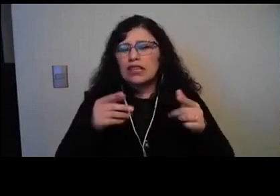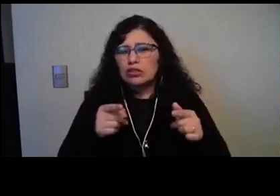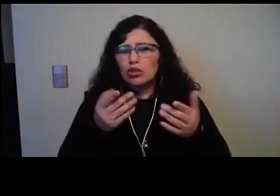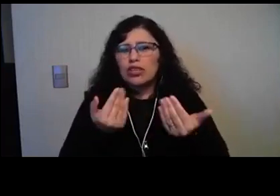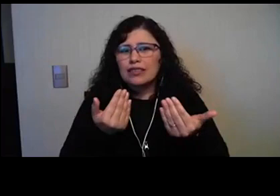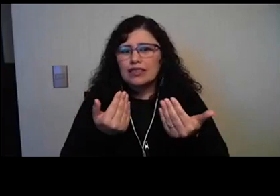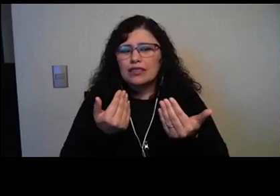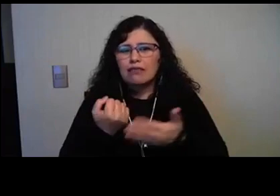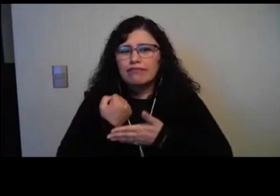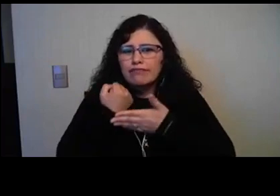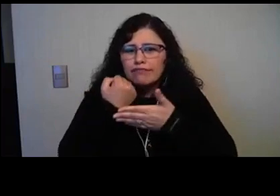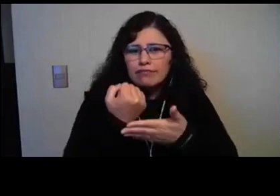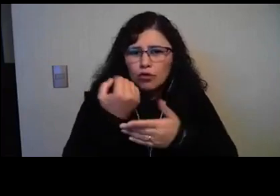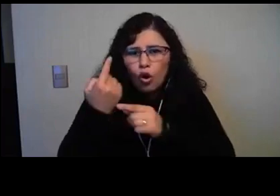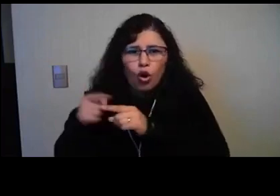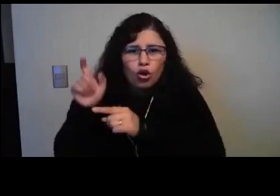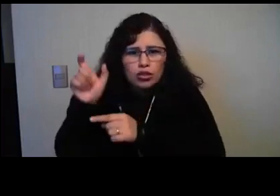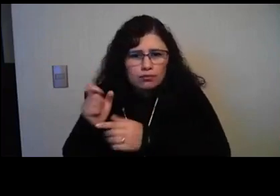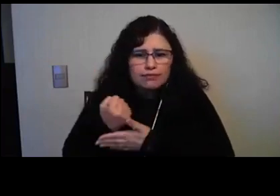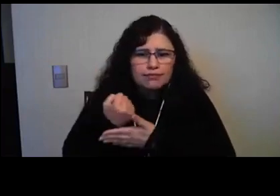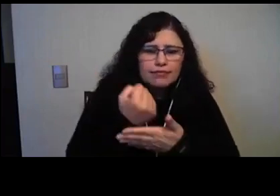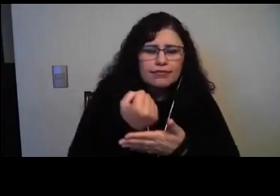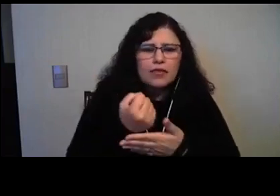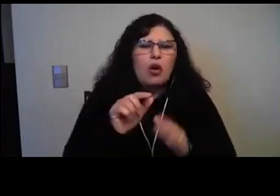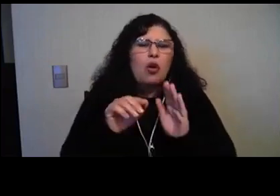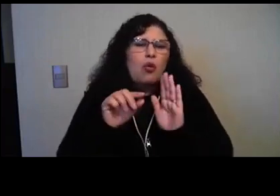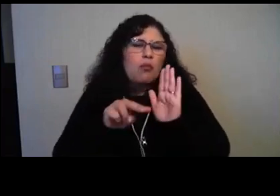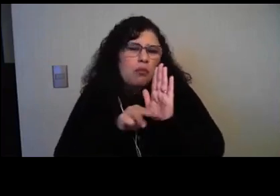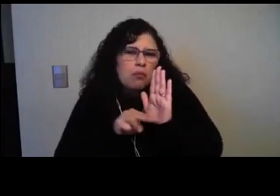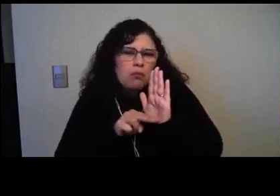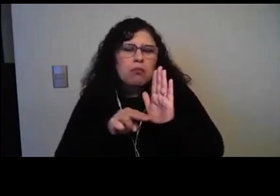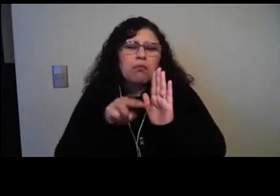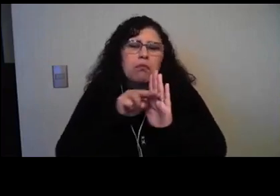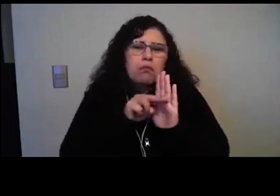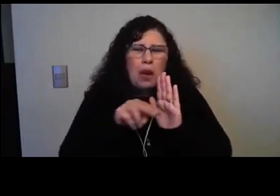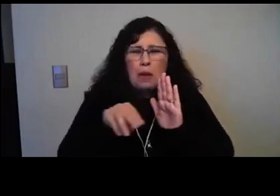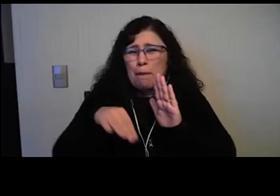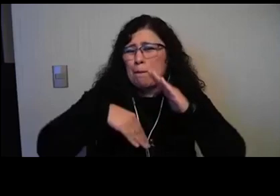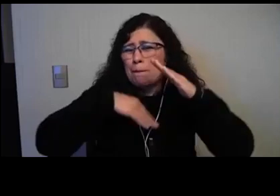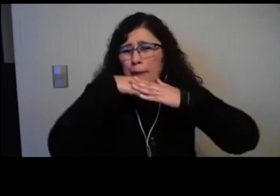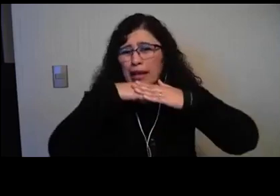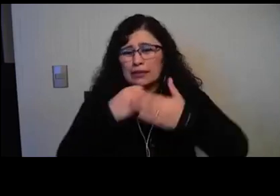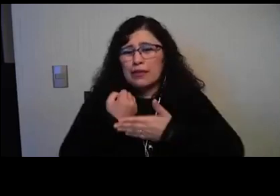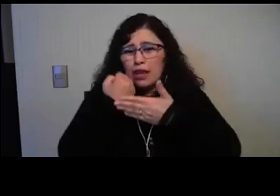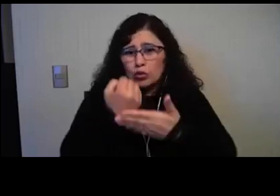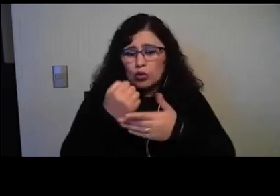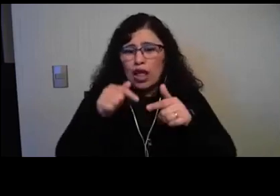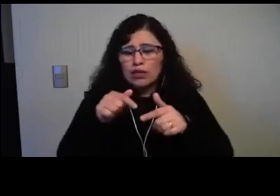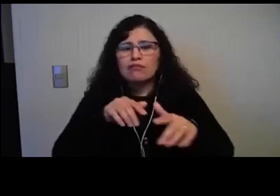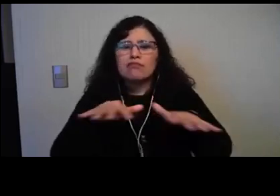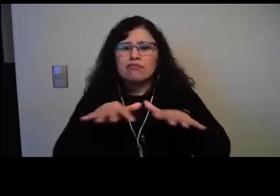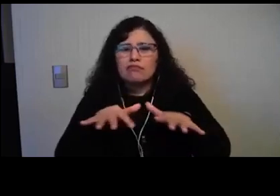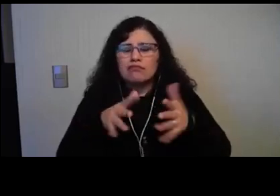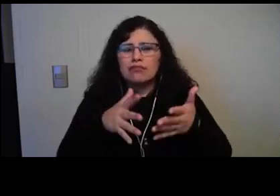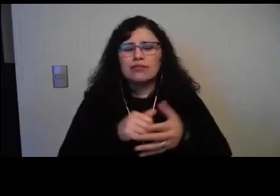de la asistencia, ya sea leve o mínima o máxima, ¿ya? Para poder realizar algún desplazamiento